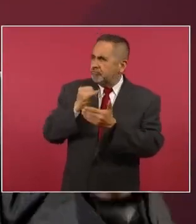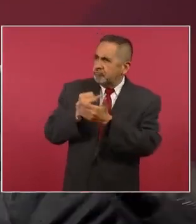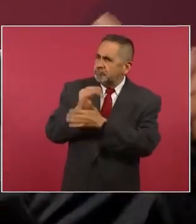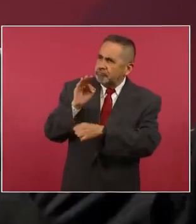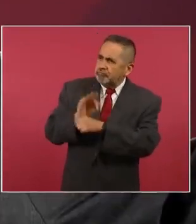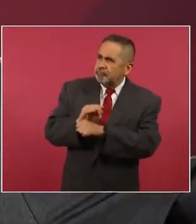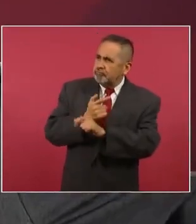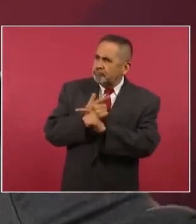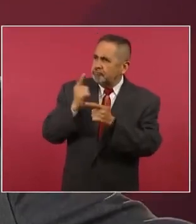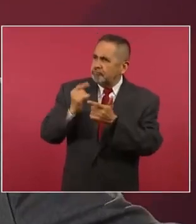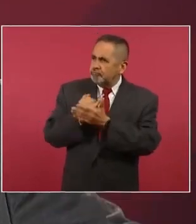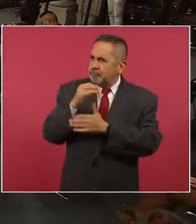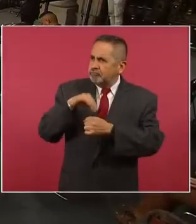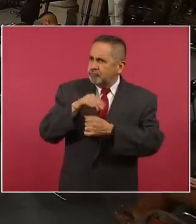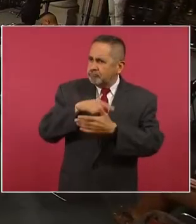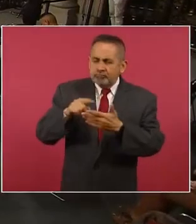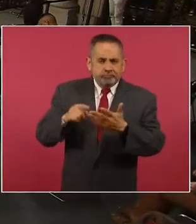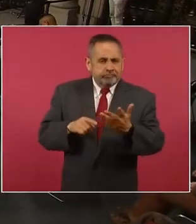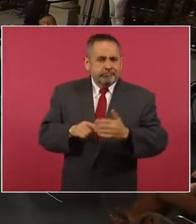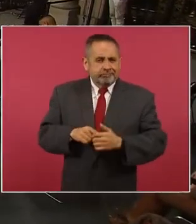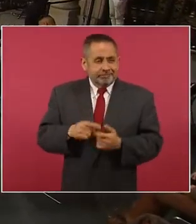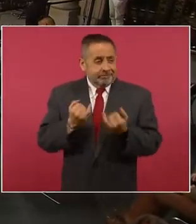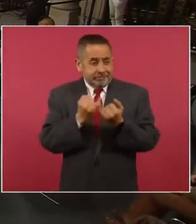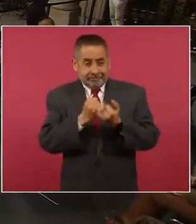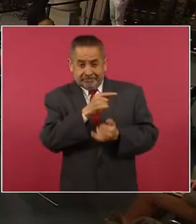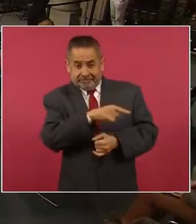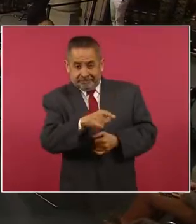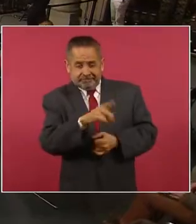que no sean como los que están?